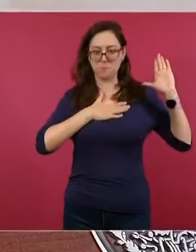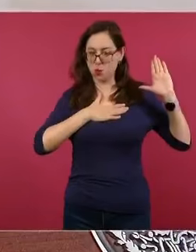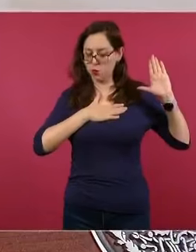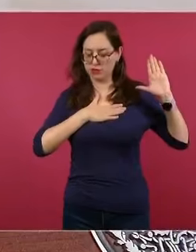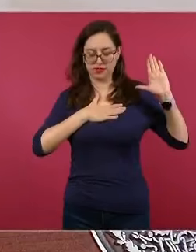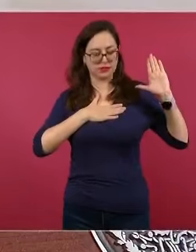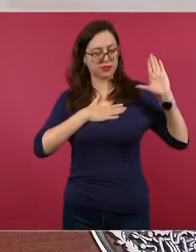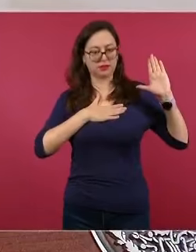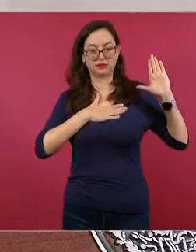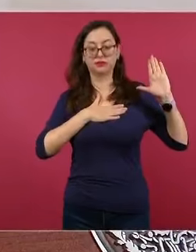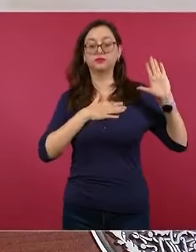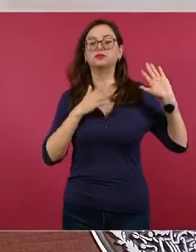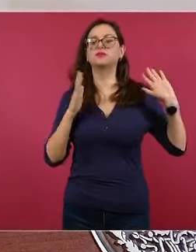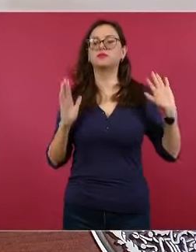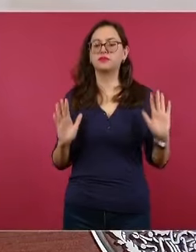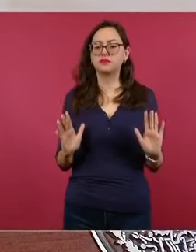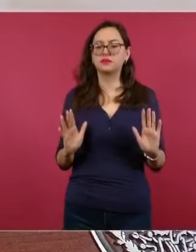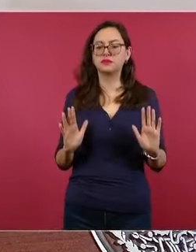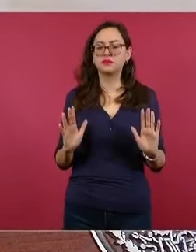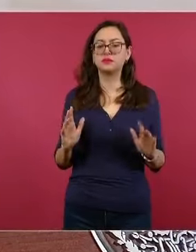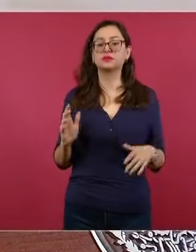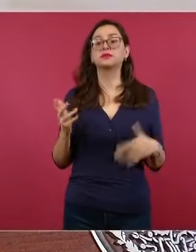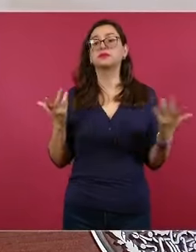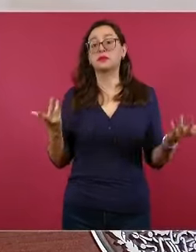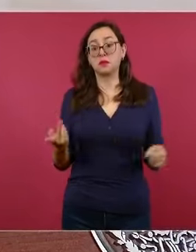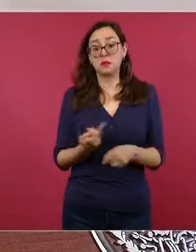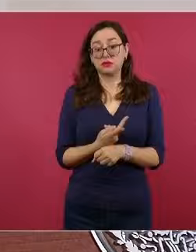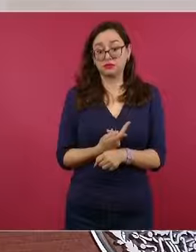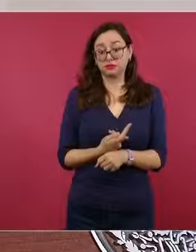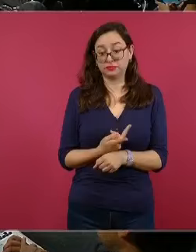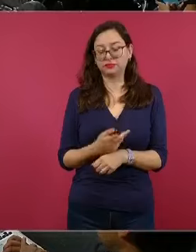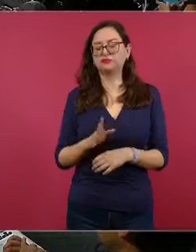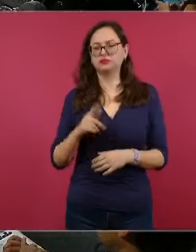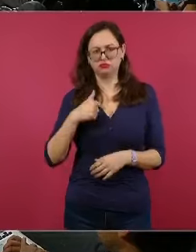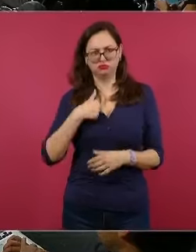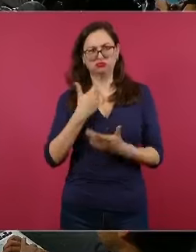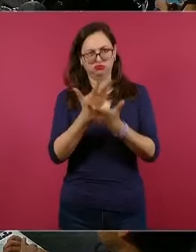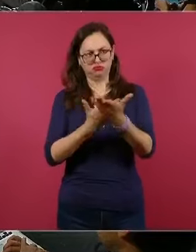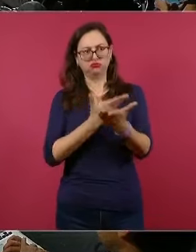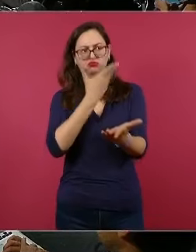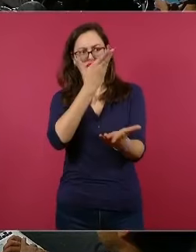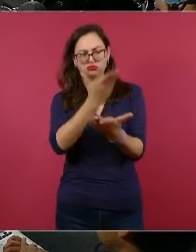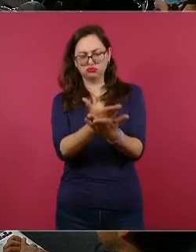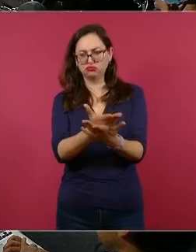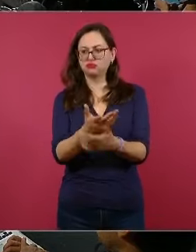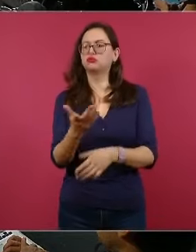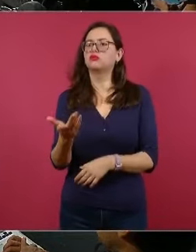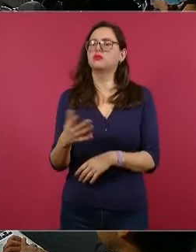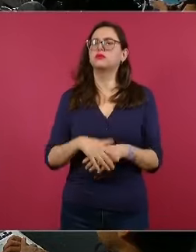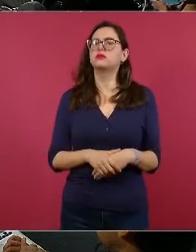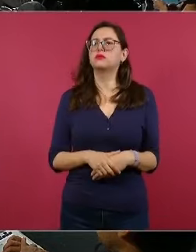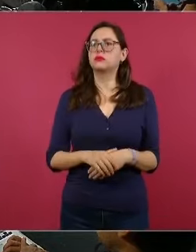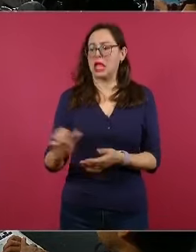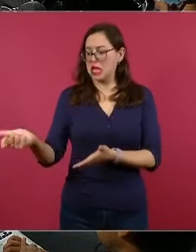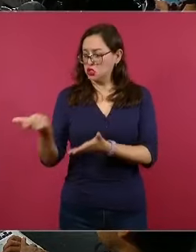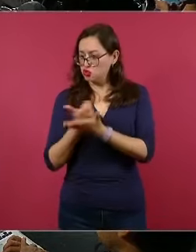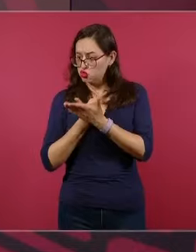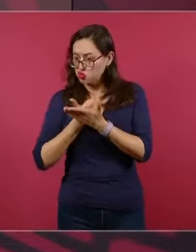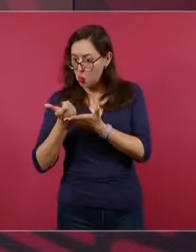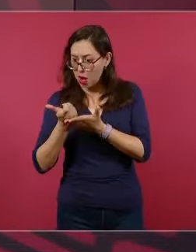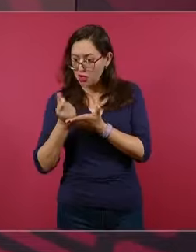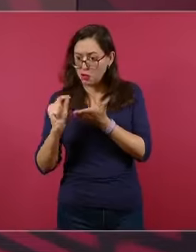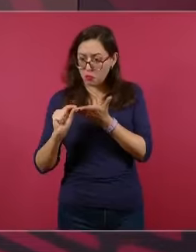eh conforme aumentaba el salario mínimo y ya saben ustedes en esos tiempos cuánto aumentaba el